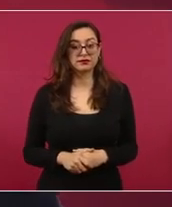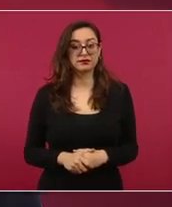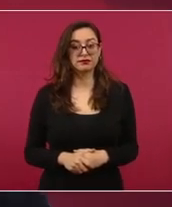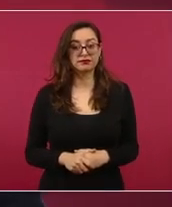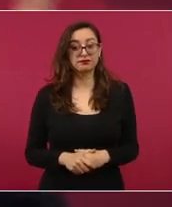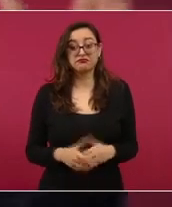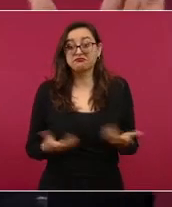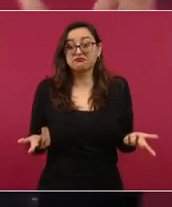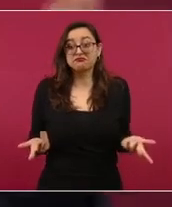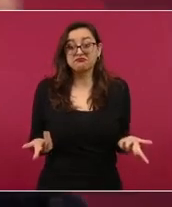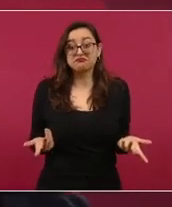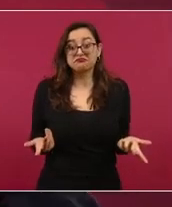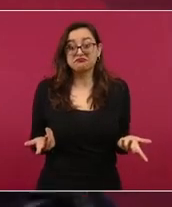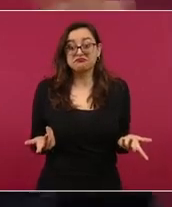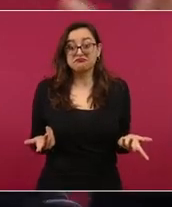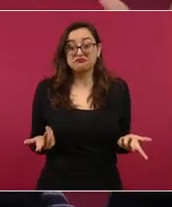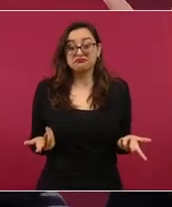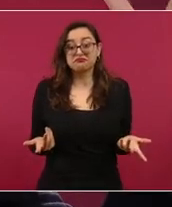Pero